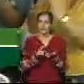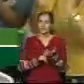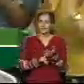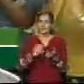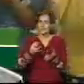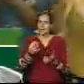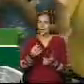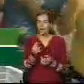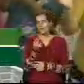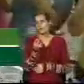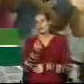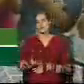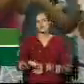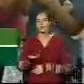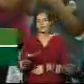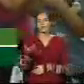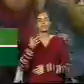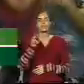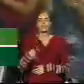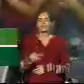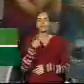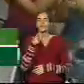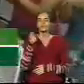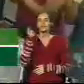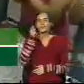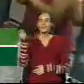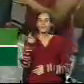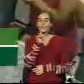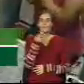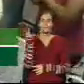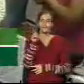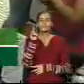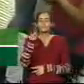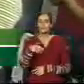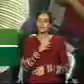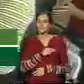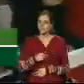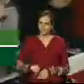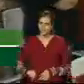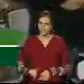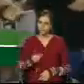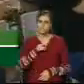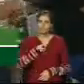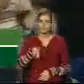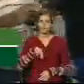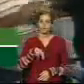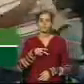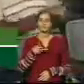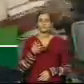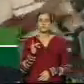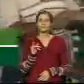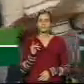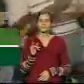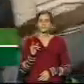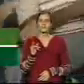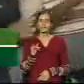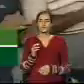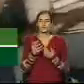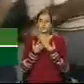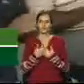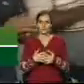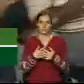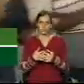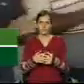Fíjense lo importante, el pueblo venezolano y el comandante. vamos a tener una